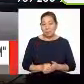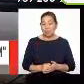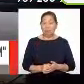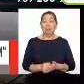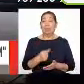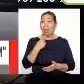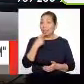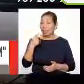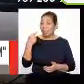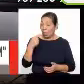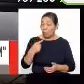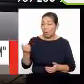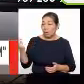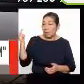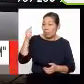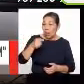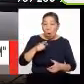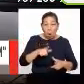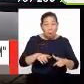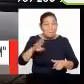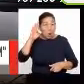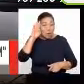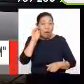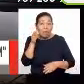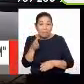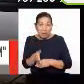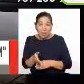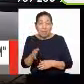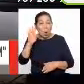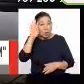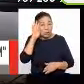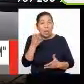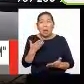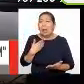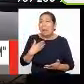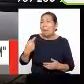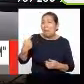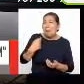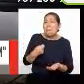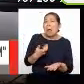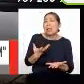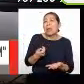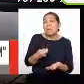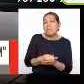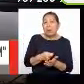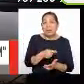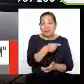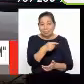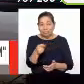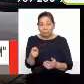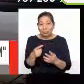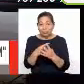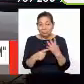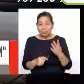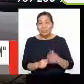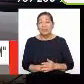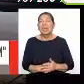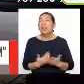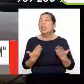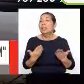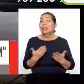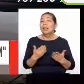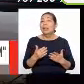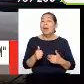viene a denunciar a la policía e inmediatamente actúa. Pasa, por favor. Estos son los delincuentes de